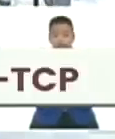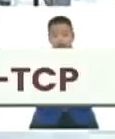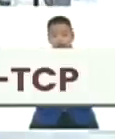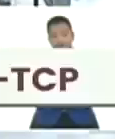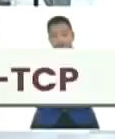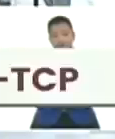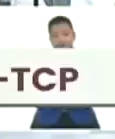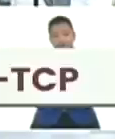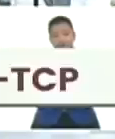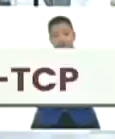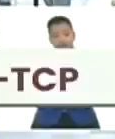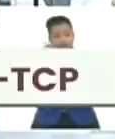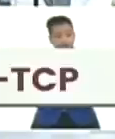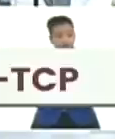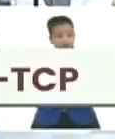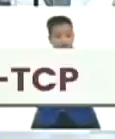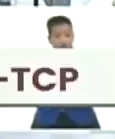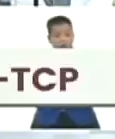Europa.